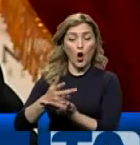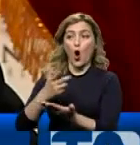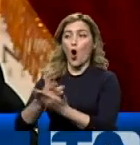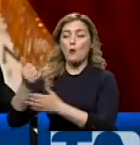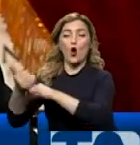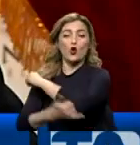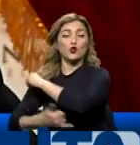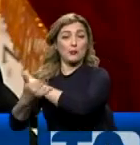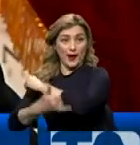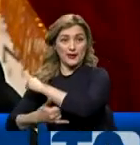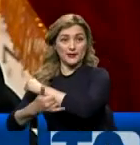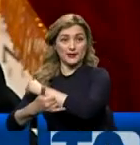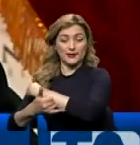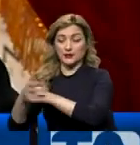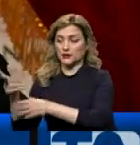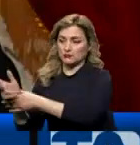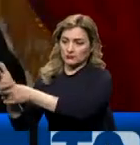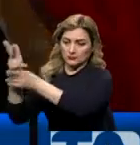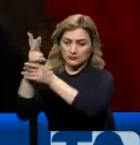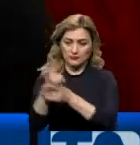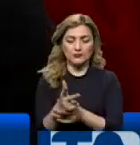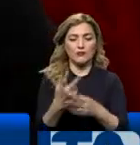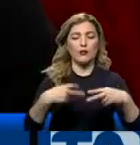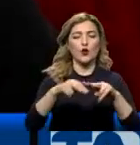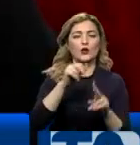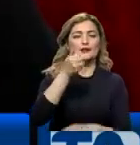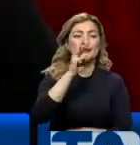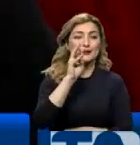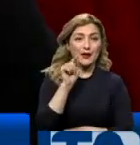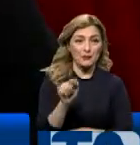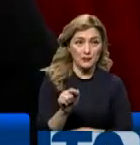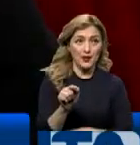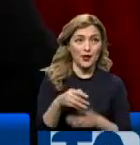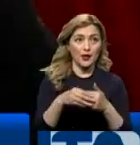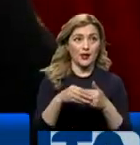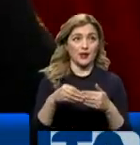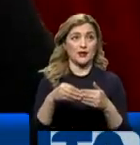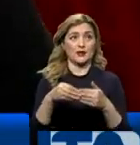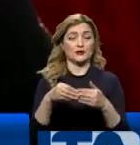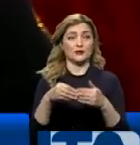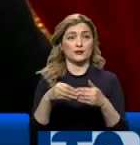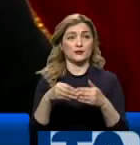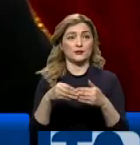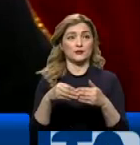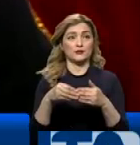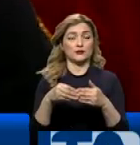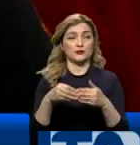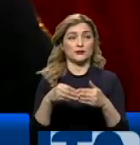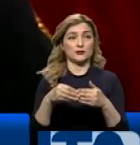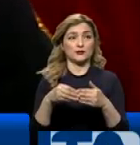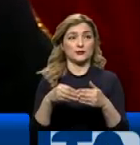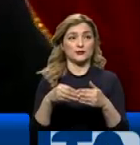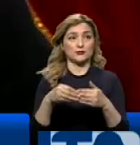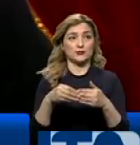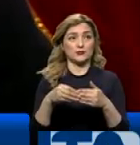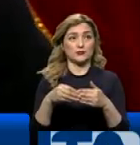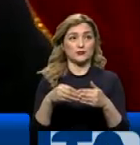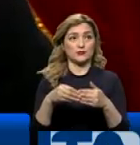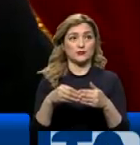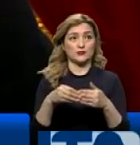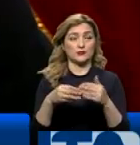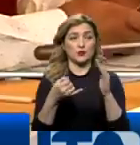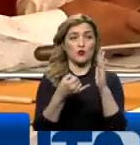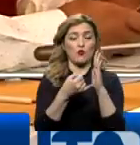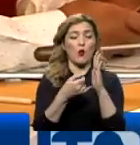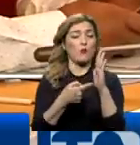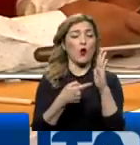cuesta $16,000 cuando llega al país, paga $16,000 adicionales entre arancel, ICE, IVA, ISD o